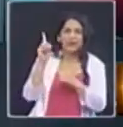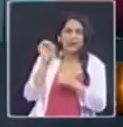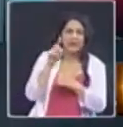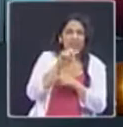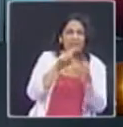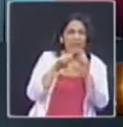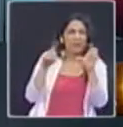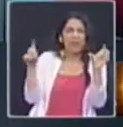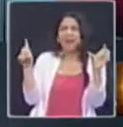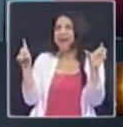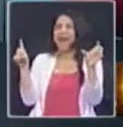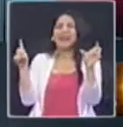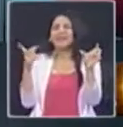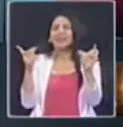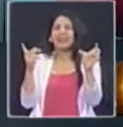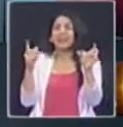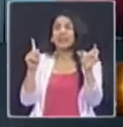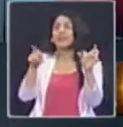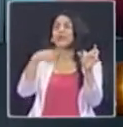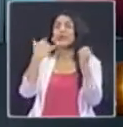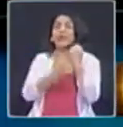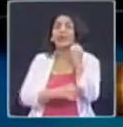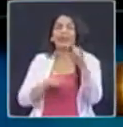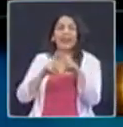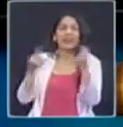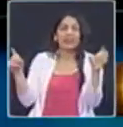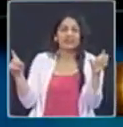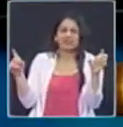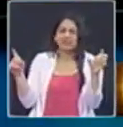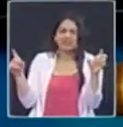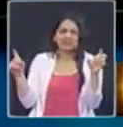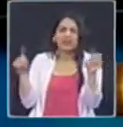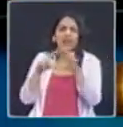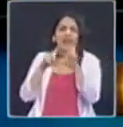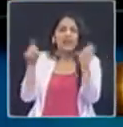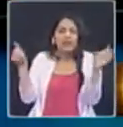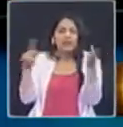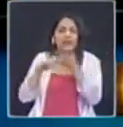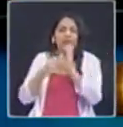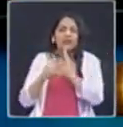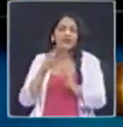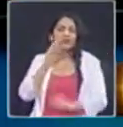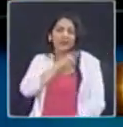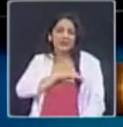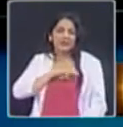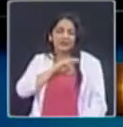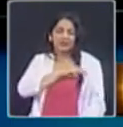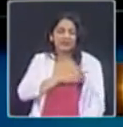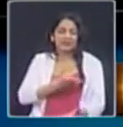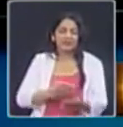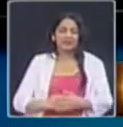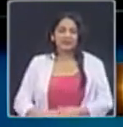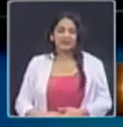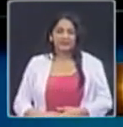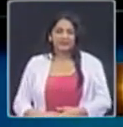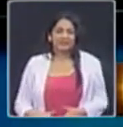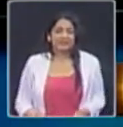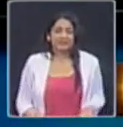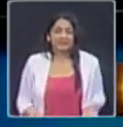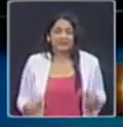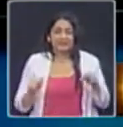la panacea de la autonomía no hay cosa más falsa pues no habido gobierno más centralista en la historia del ecuador que el de rafael